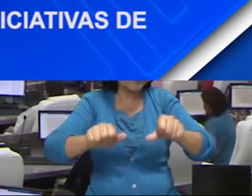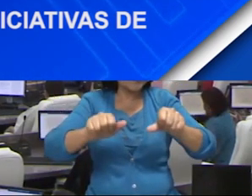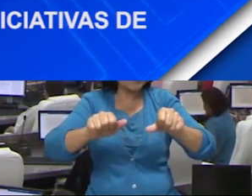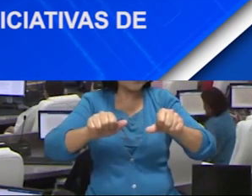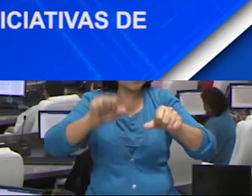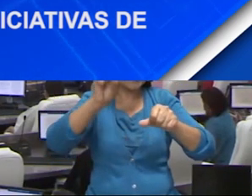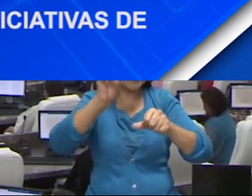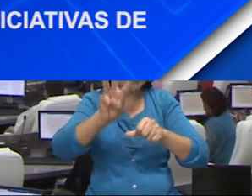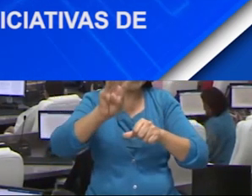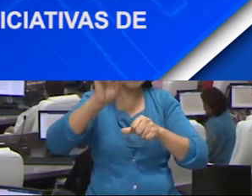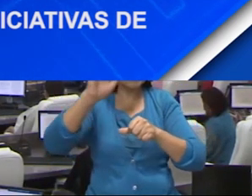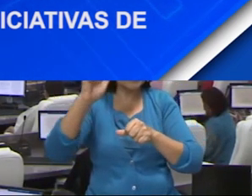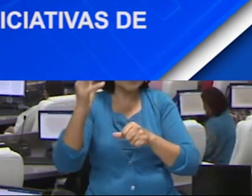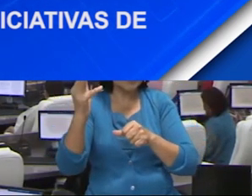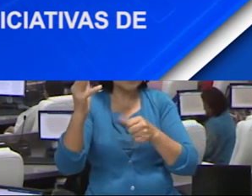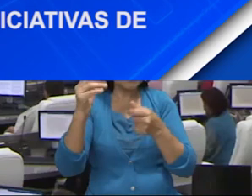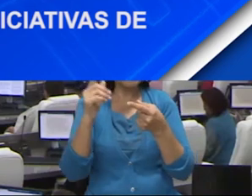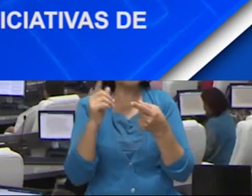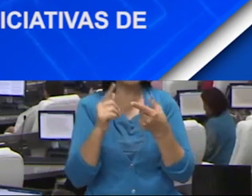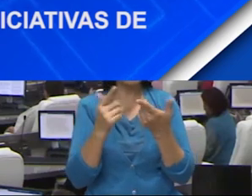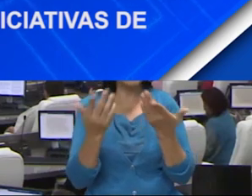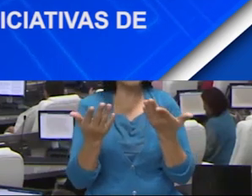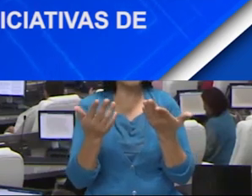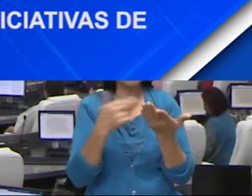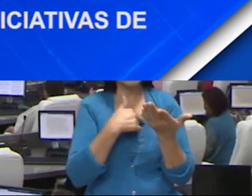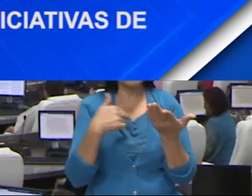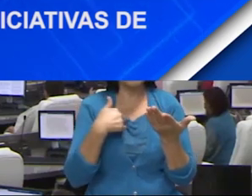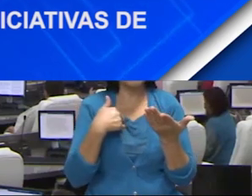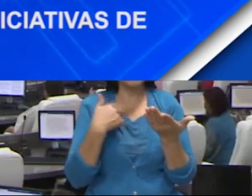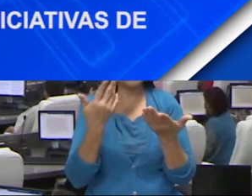Instituto Nacional de Promoción de la Competencia